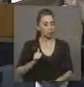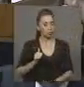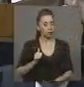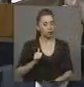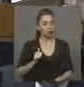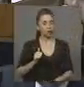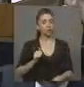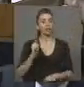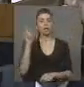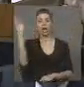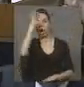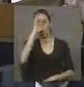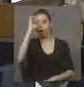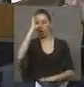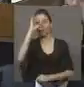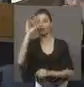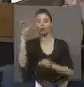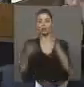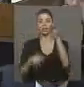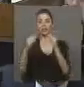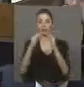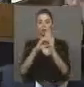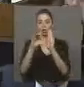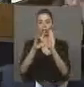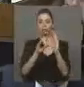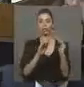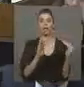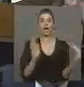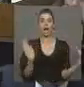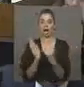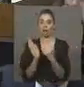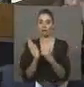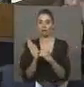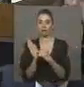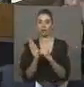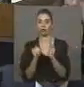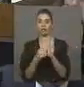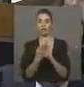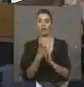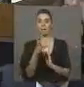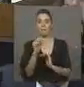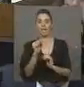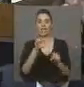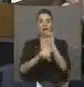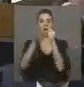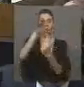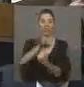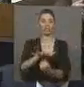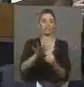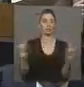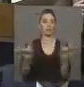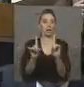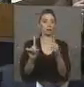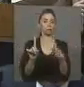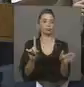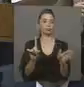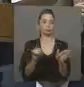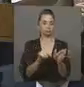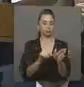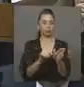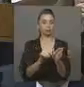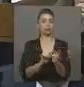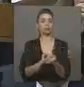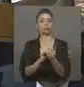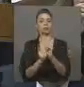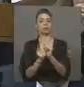manifestación del Tribunal Constitucional a favor de la idea de que son becas discriminatorias, lo que va a ocurrir es que se